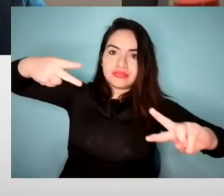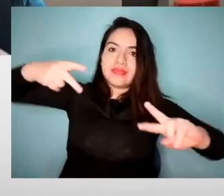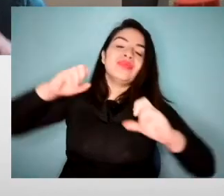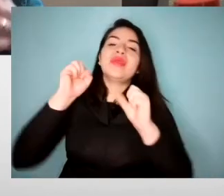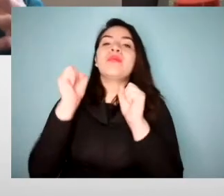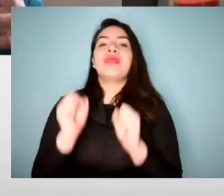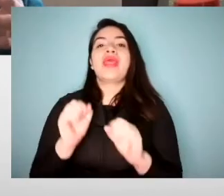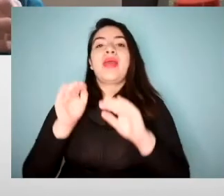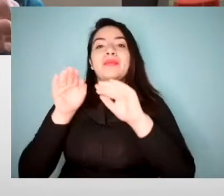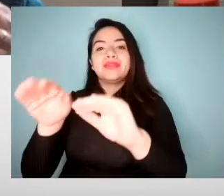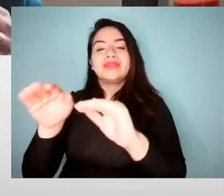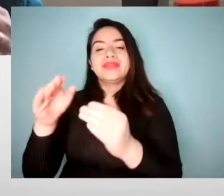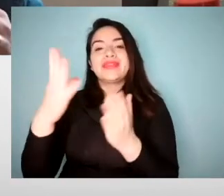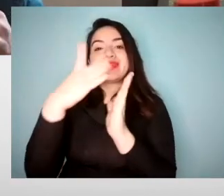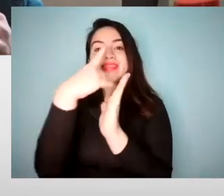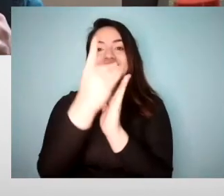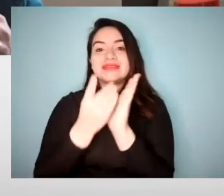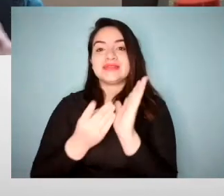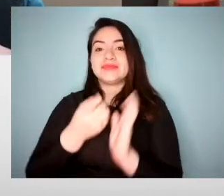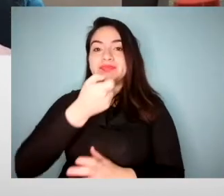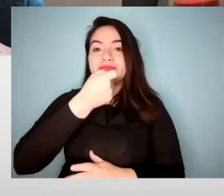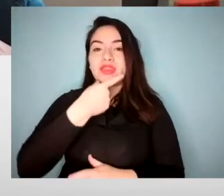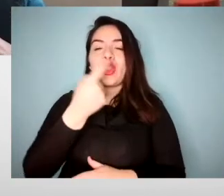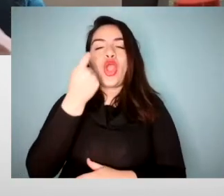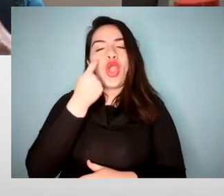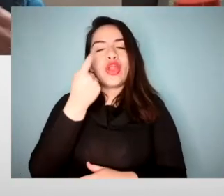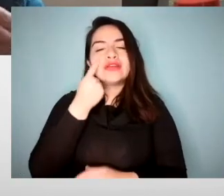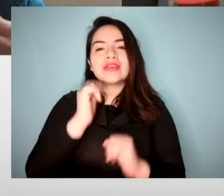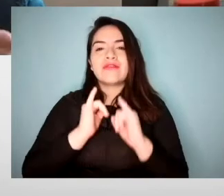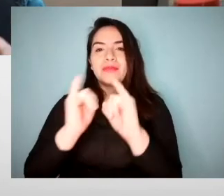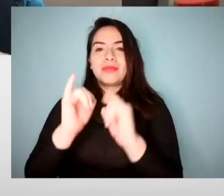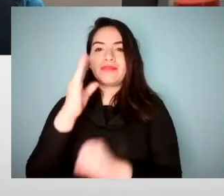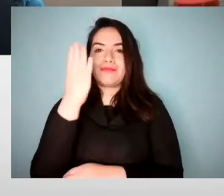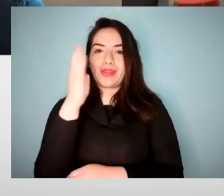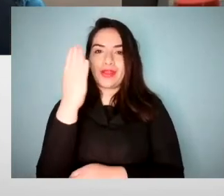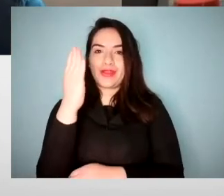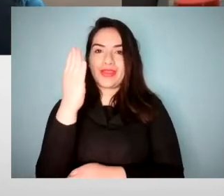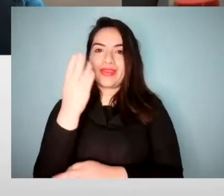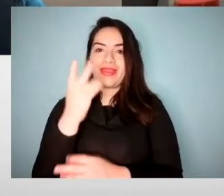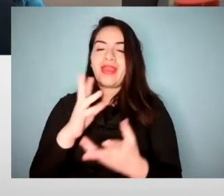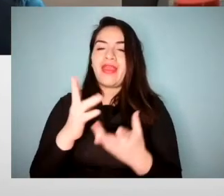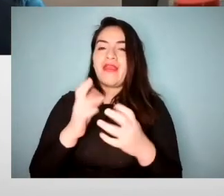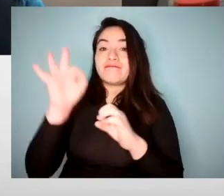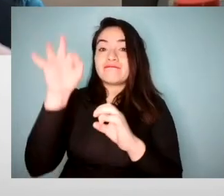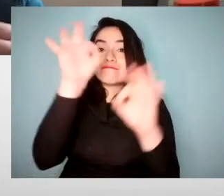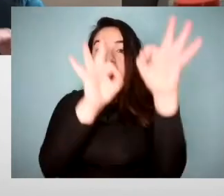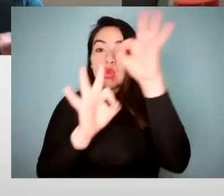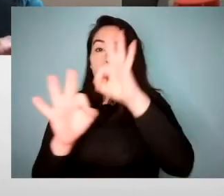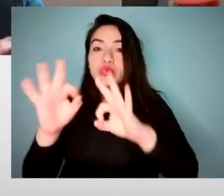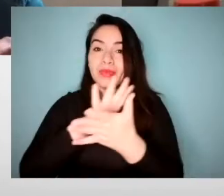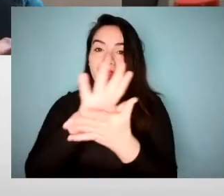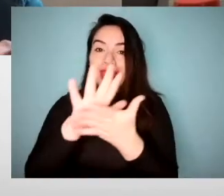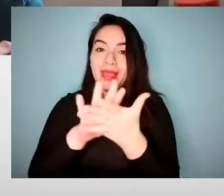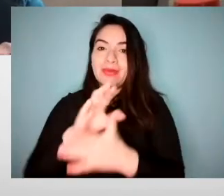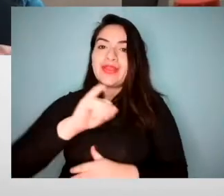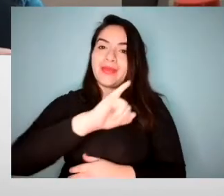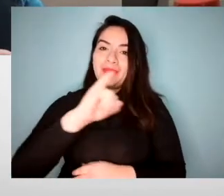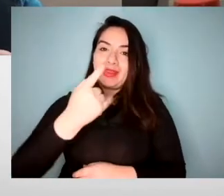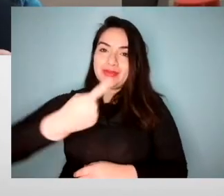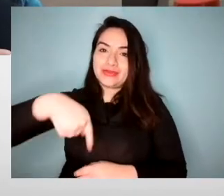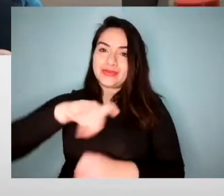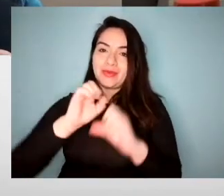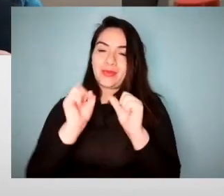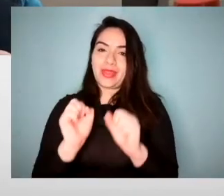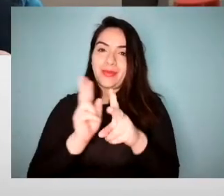fármaco conociendo la información biológica que está detrás del genoma de un virus, por ejemplo. Y luego nosotros podemos hacer